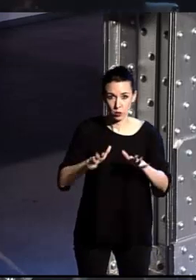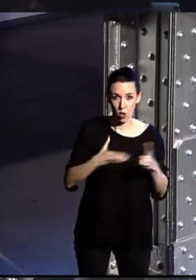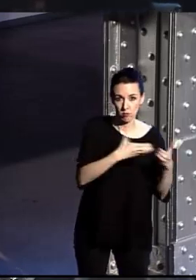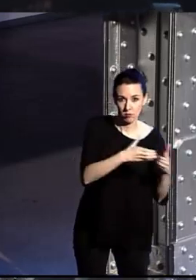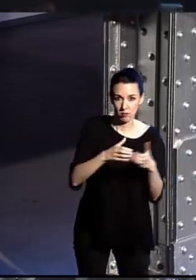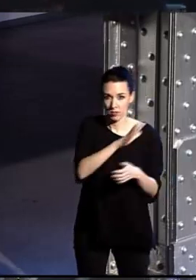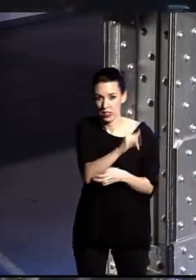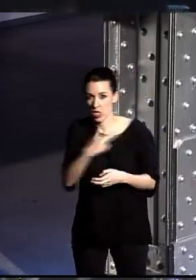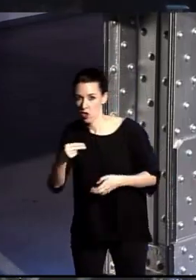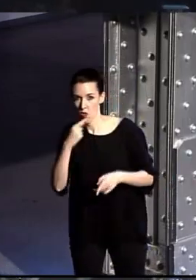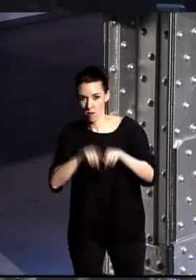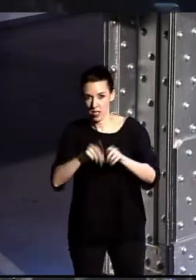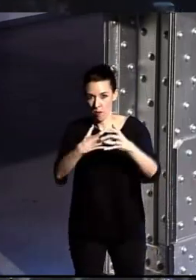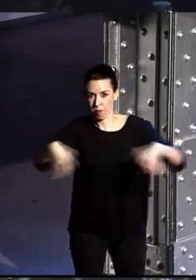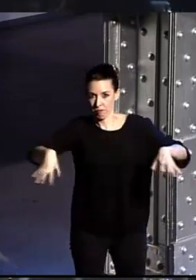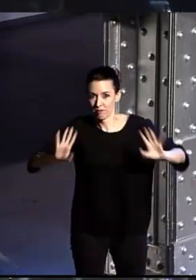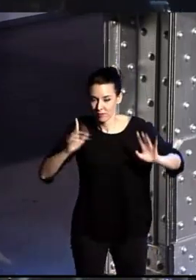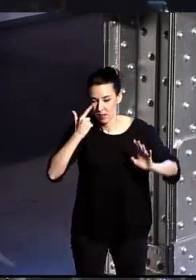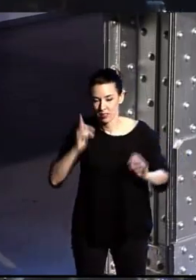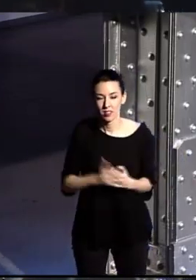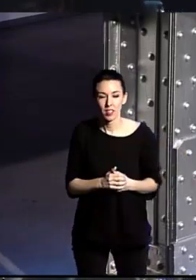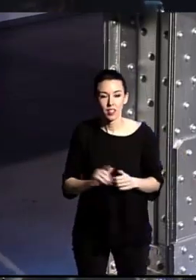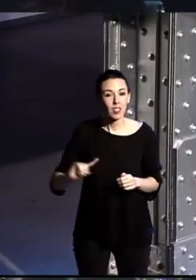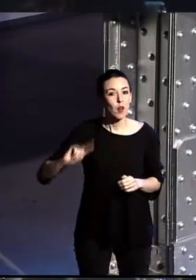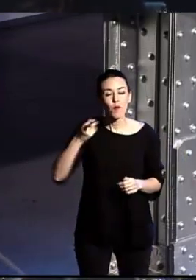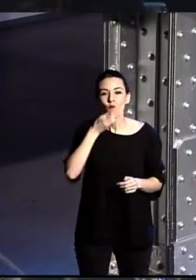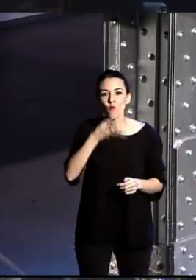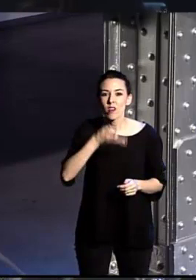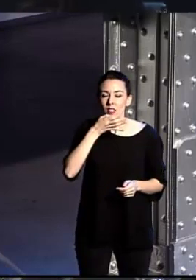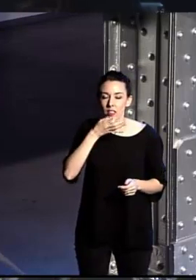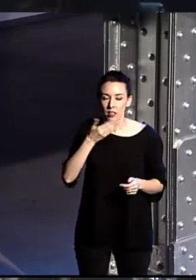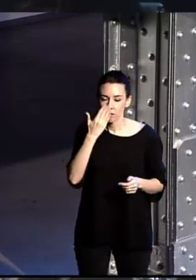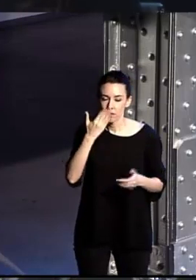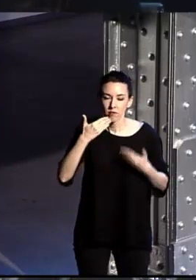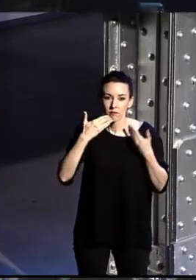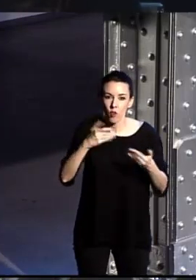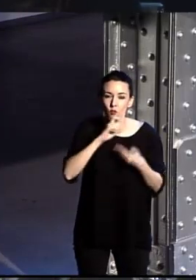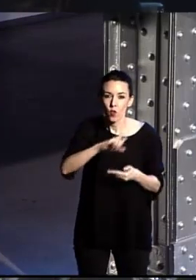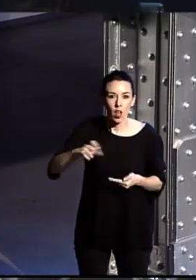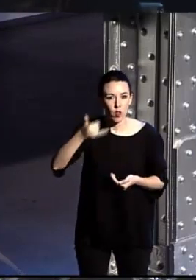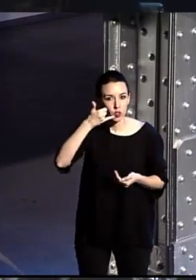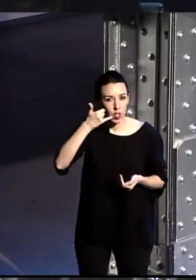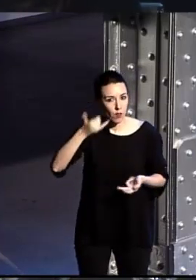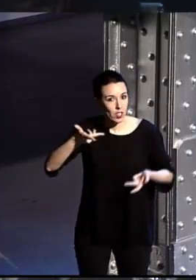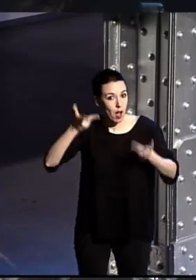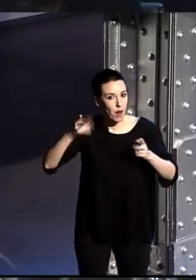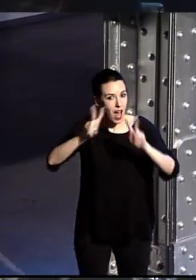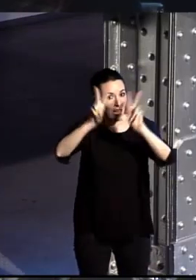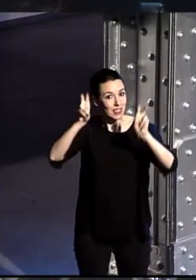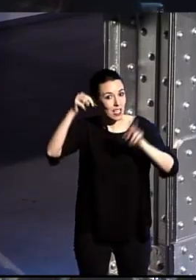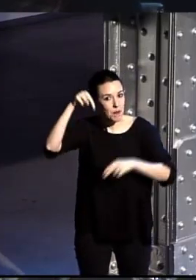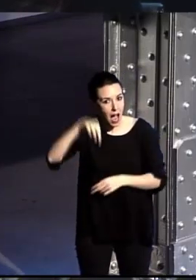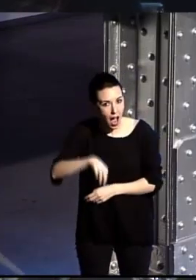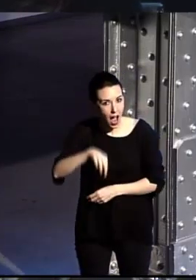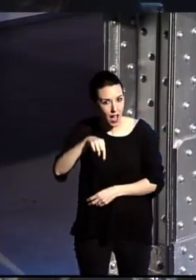mucho más fácil. Vale. Bueno, lo primero, buenas tardes y de verdad agradecer a la Fundación Telefónica que nos permita sacar este tema aquí